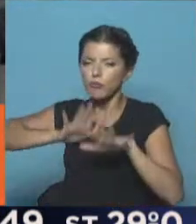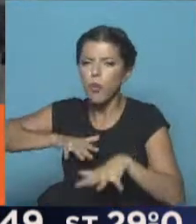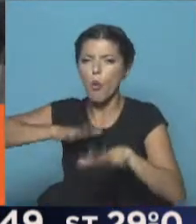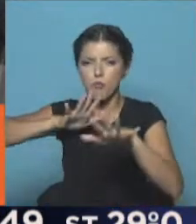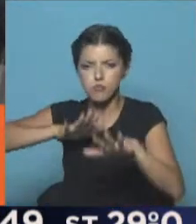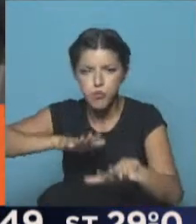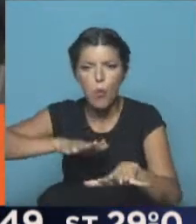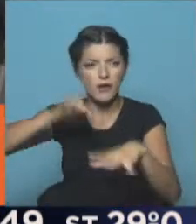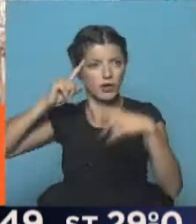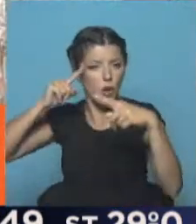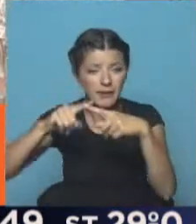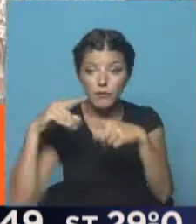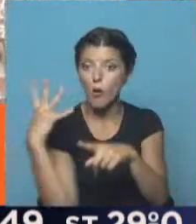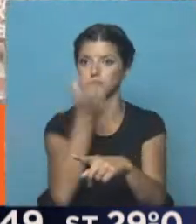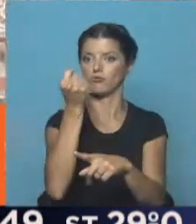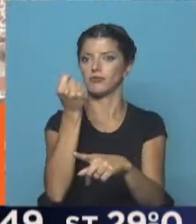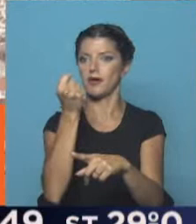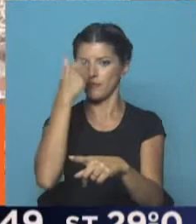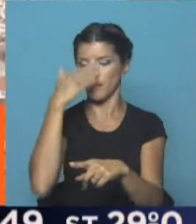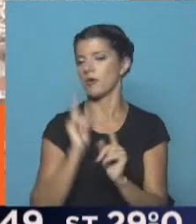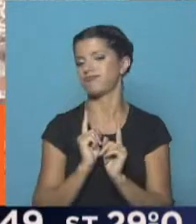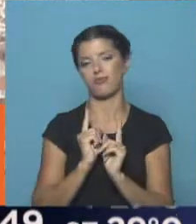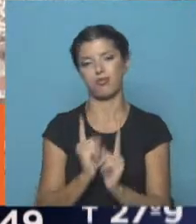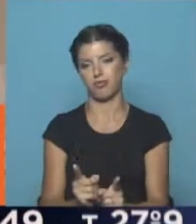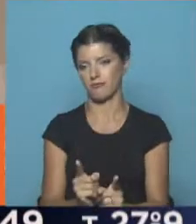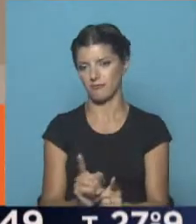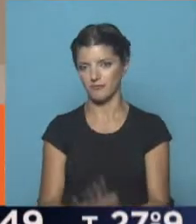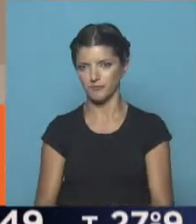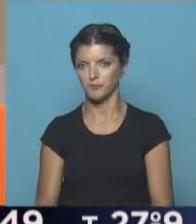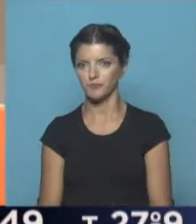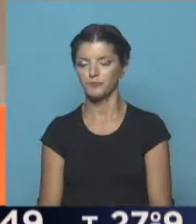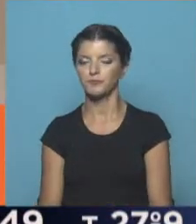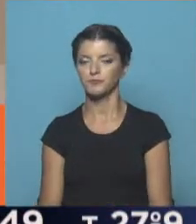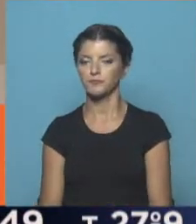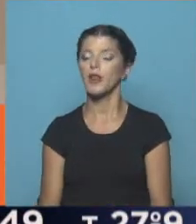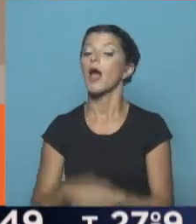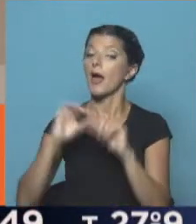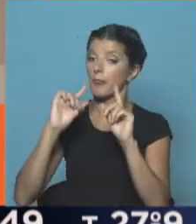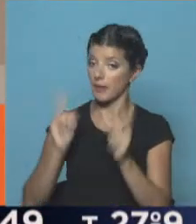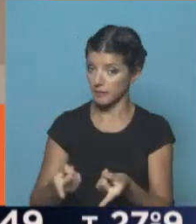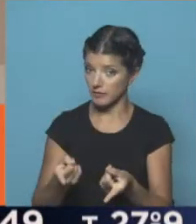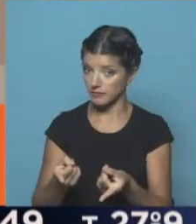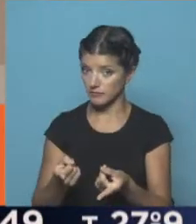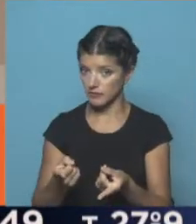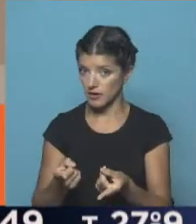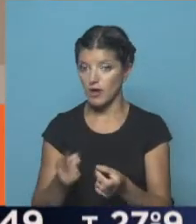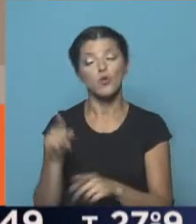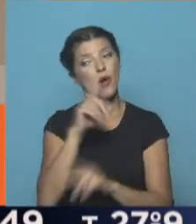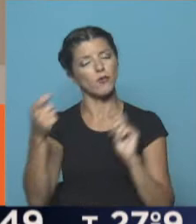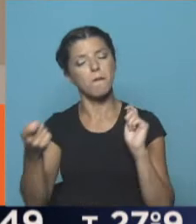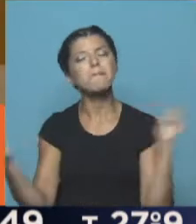políticos la gente ya no deja las calles porque también es cierto 20 que no muchos casos se ven unas transformaciones de fondo cuando